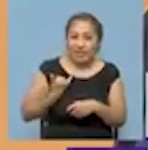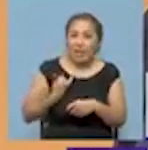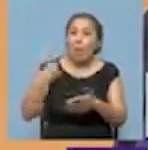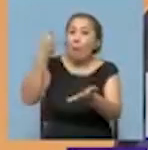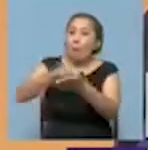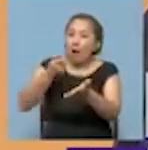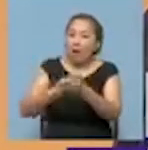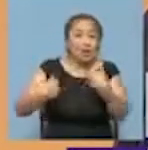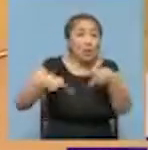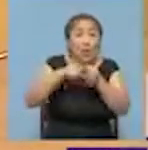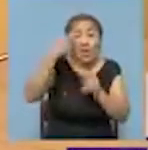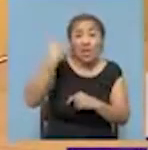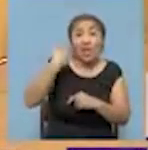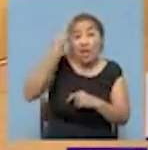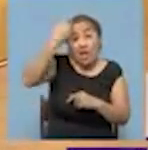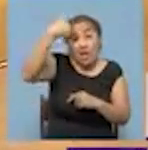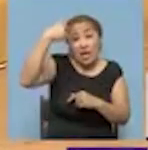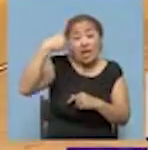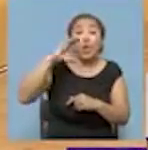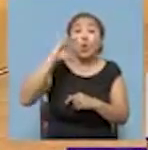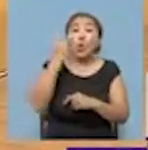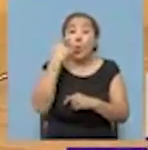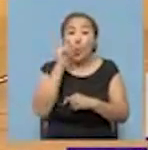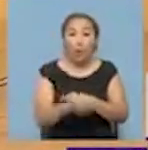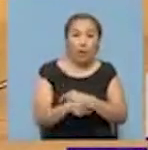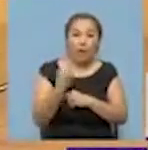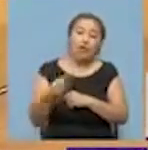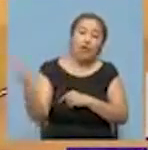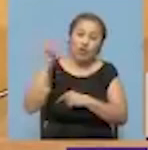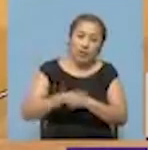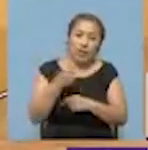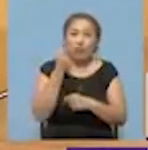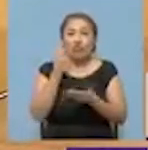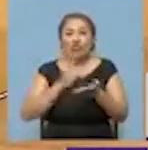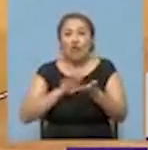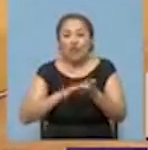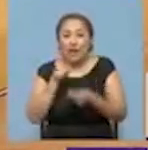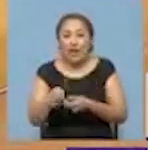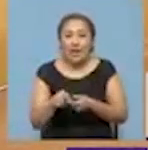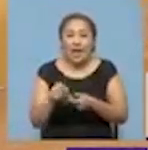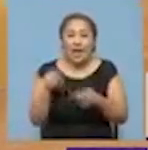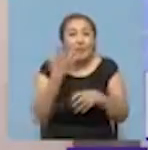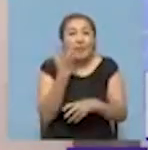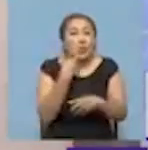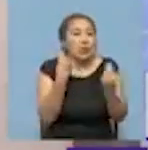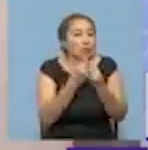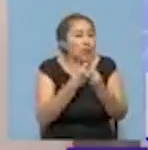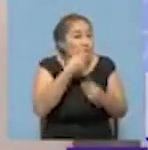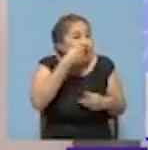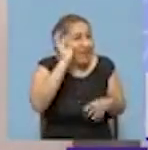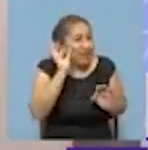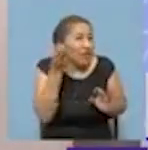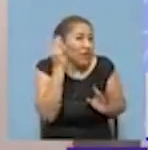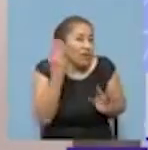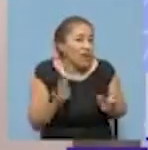entonces como te dice volviendo a nuestro tema que es el feminismo marxista porque me encanta hablar con ustedes me gusten